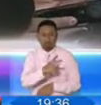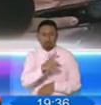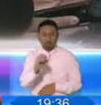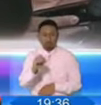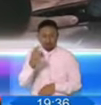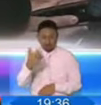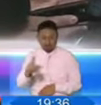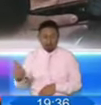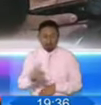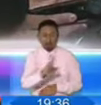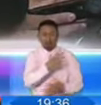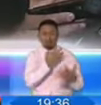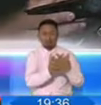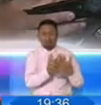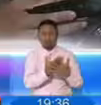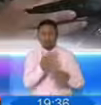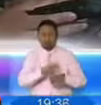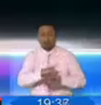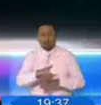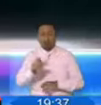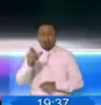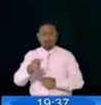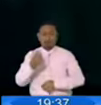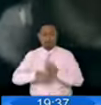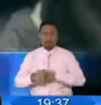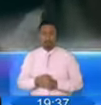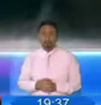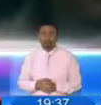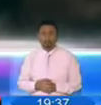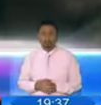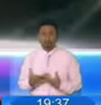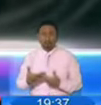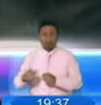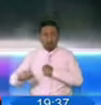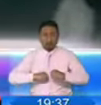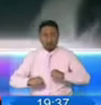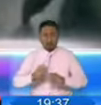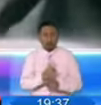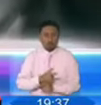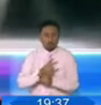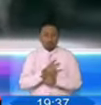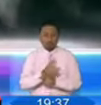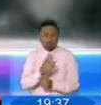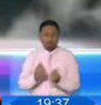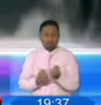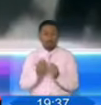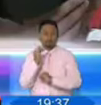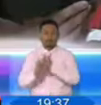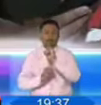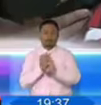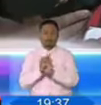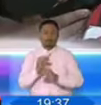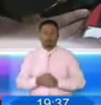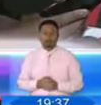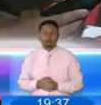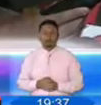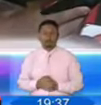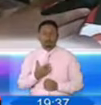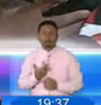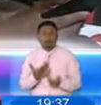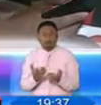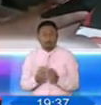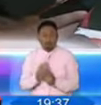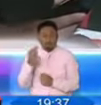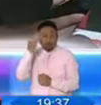sido penalmente procesadas por el delito de trata. Se trabaja en la prevención con la colaboración internacional. Nosotros queremos evitar es que en el